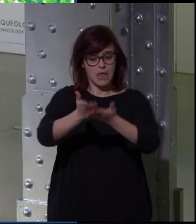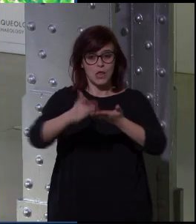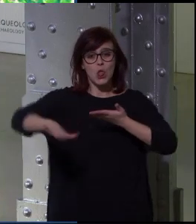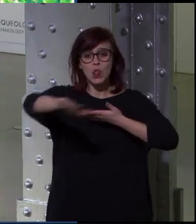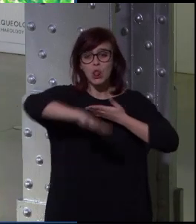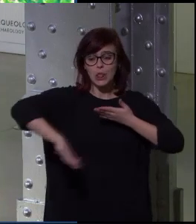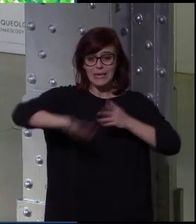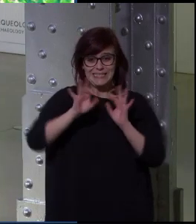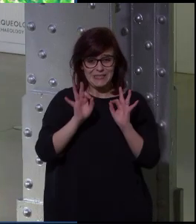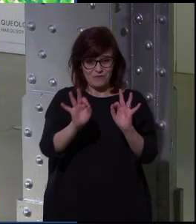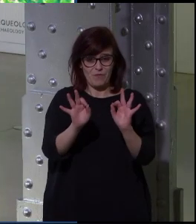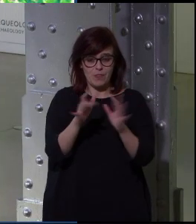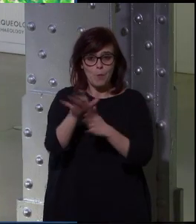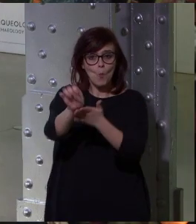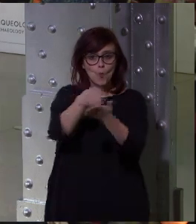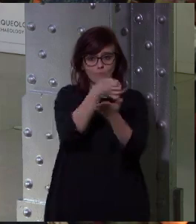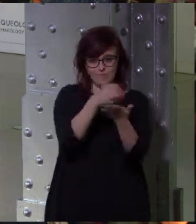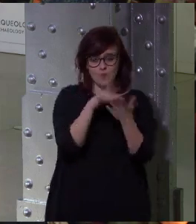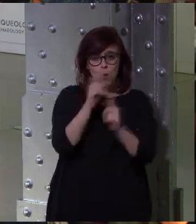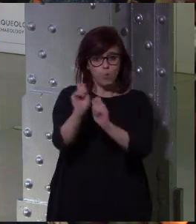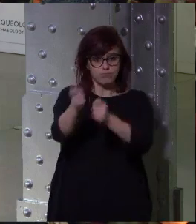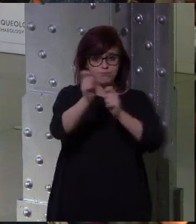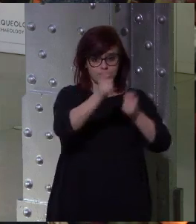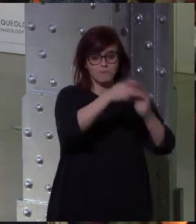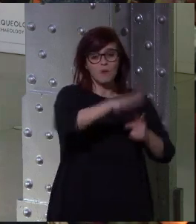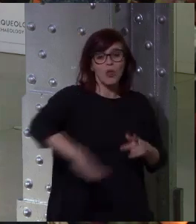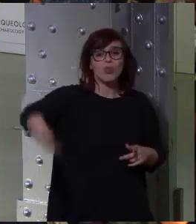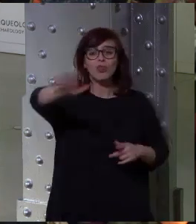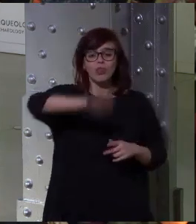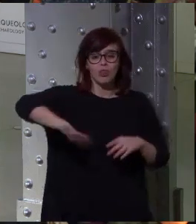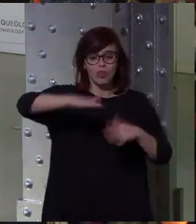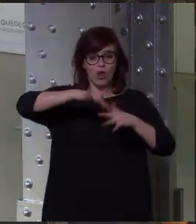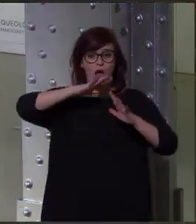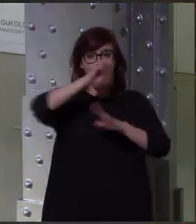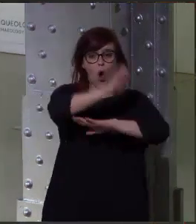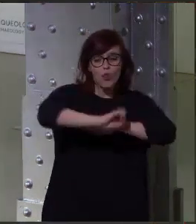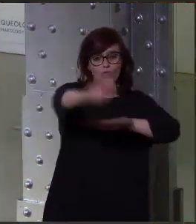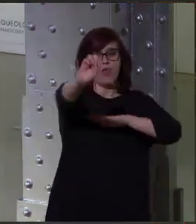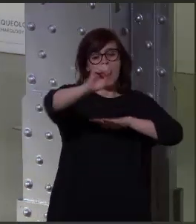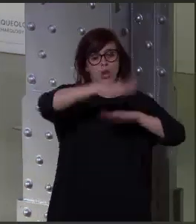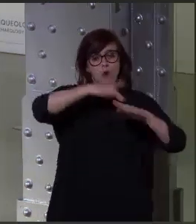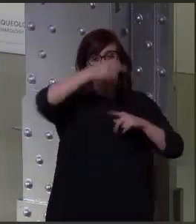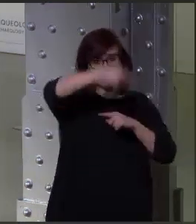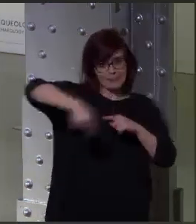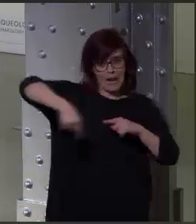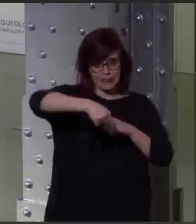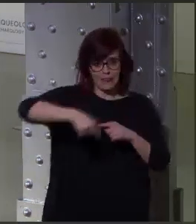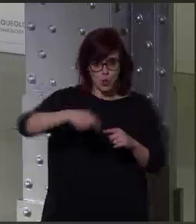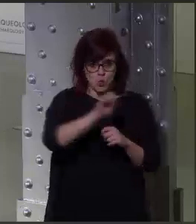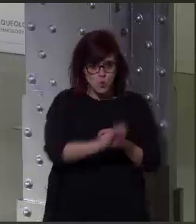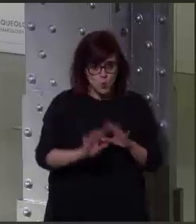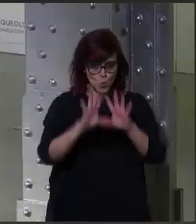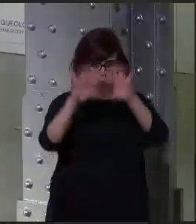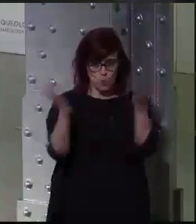pocos espacios que quedan en blanco, salvo la zona del océano Antártico. Y si vemos